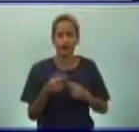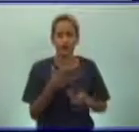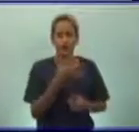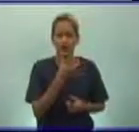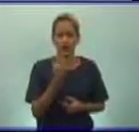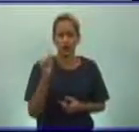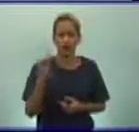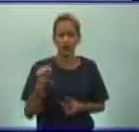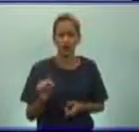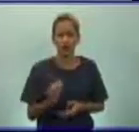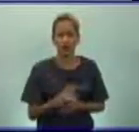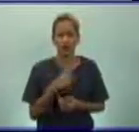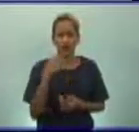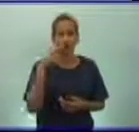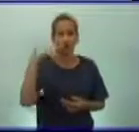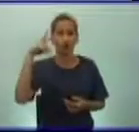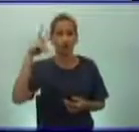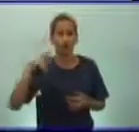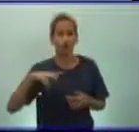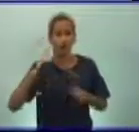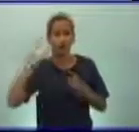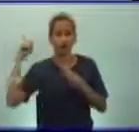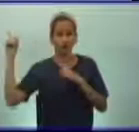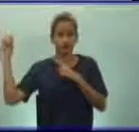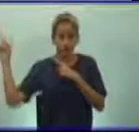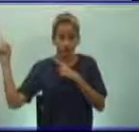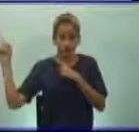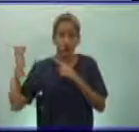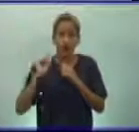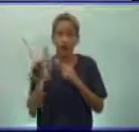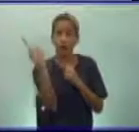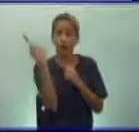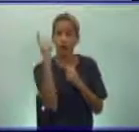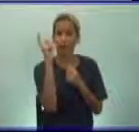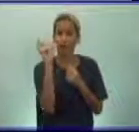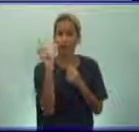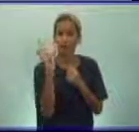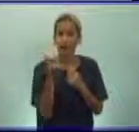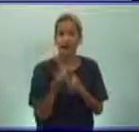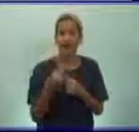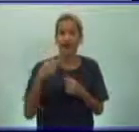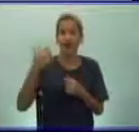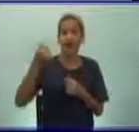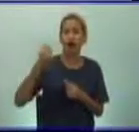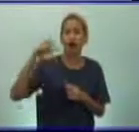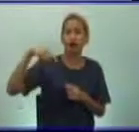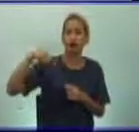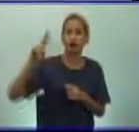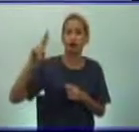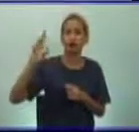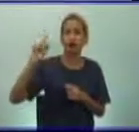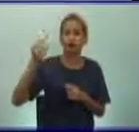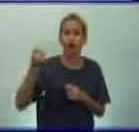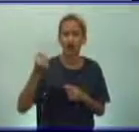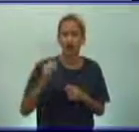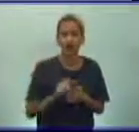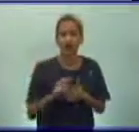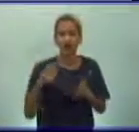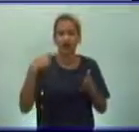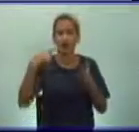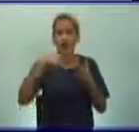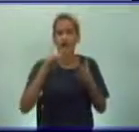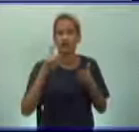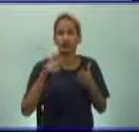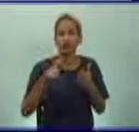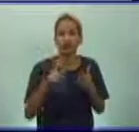con la vista en este fragmento del texto una palabra aguda, una llana y una esdrújula.